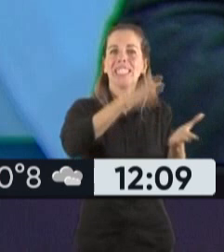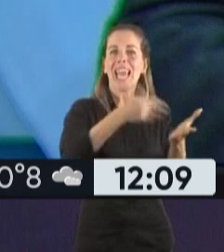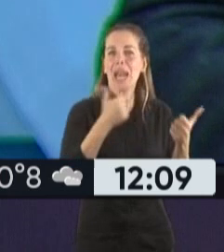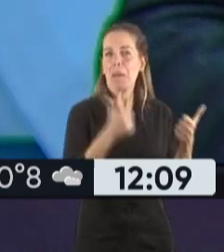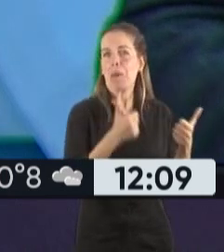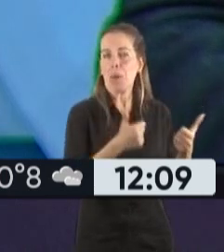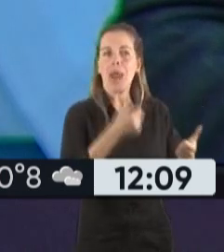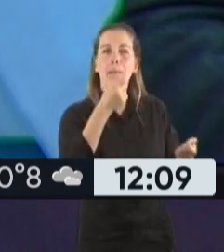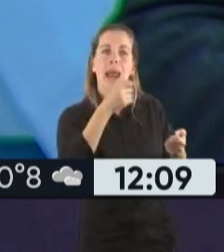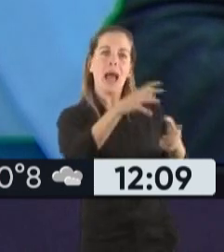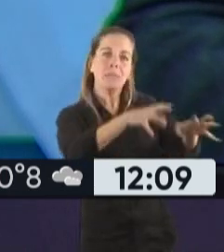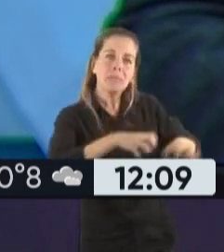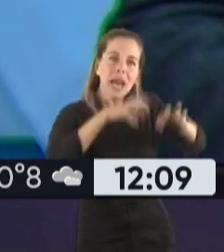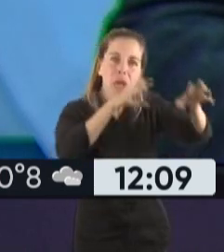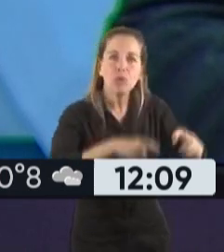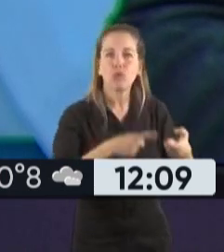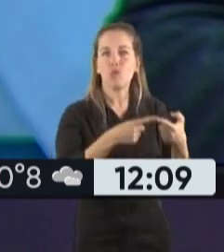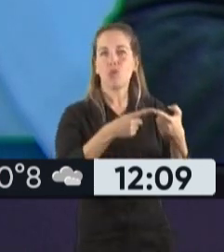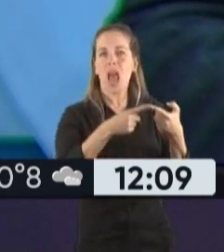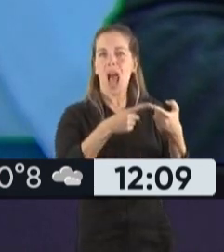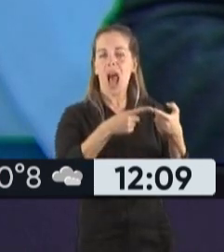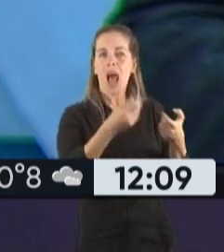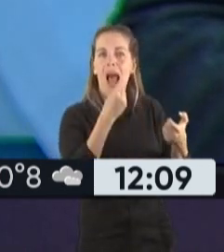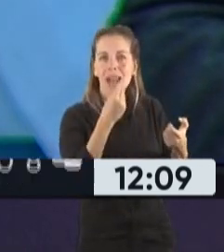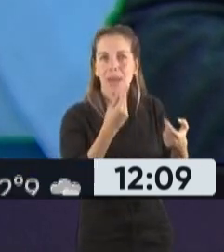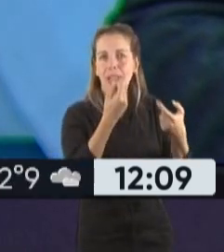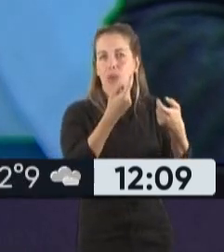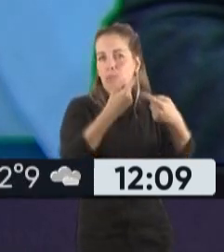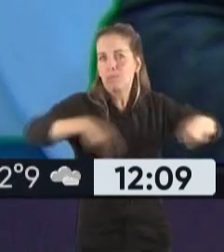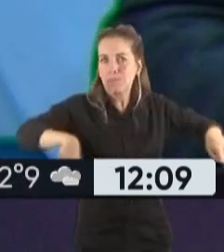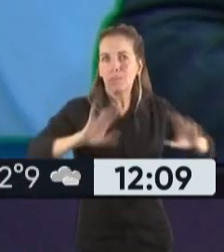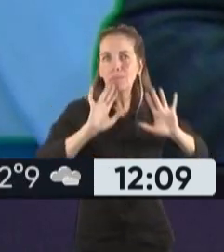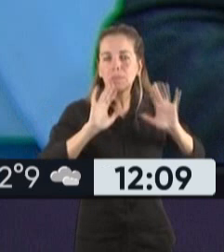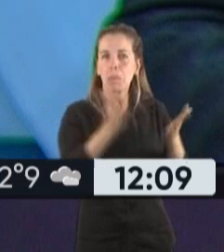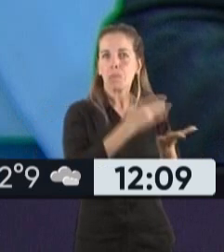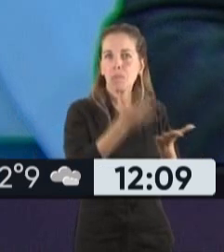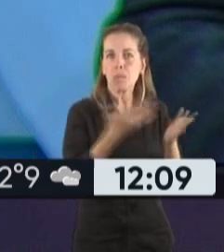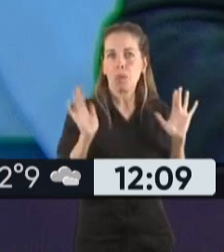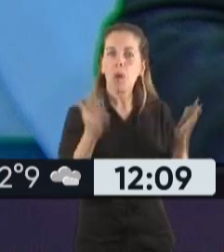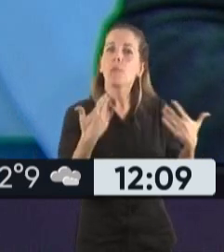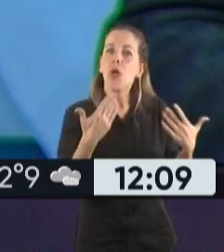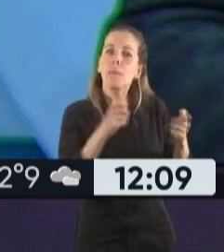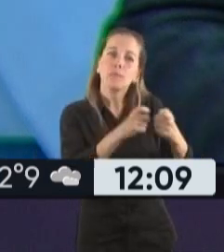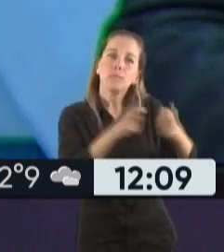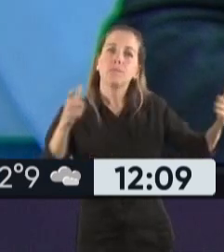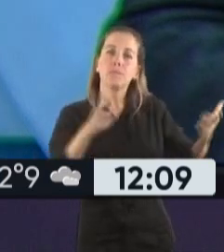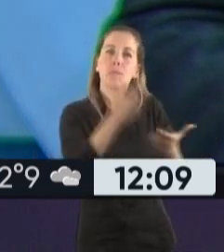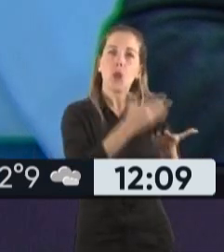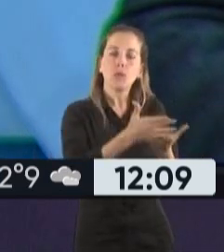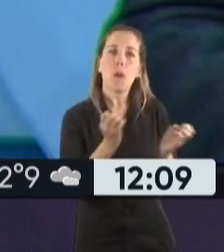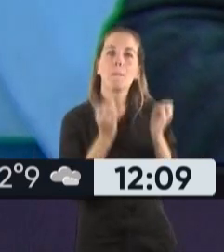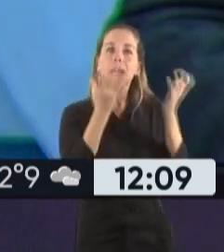tener condiciones para producir alimentos para el mundo. Podemos hacerlo mucho más, podemos hacerlo mucho